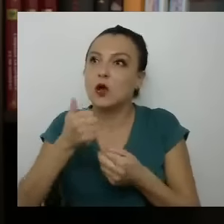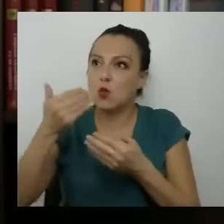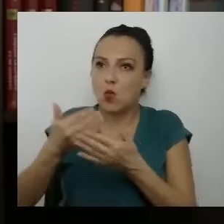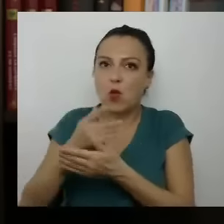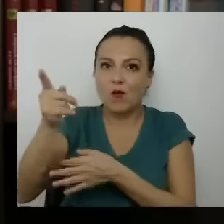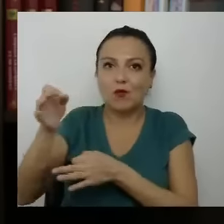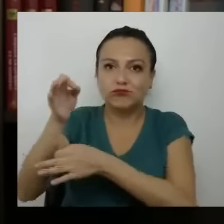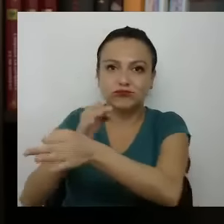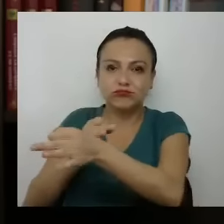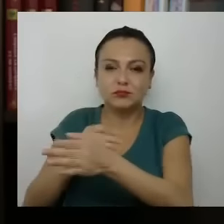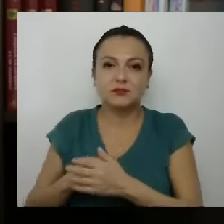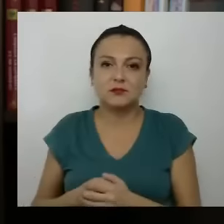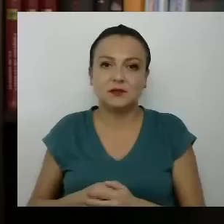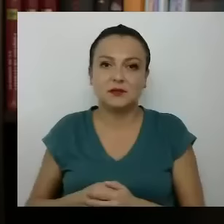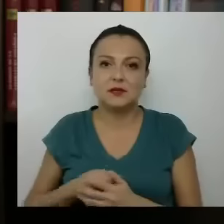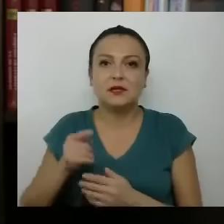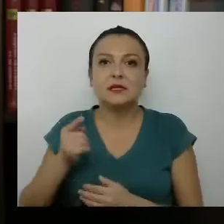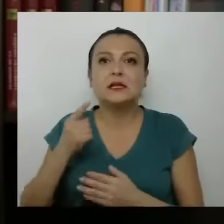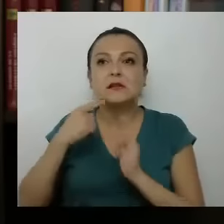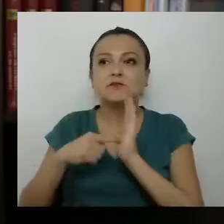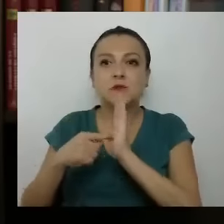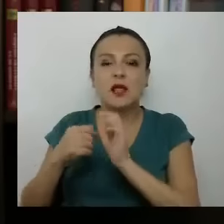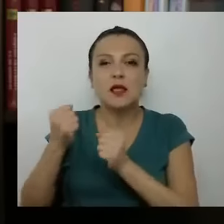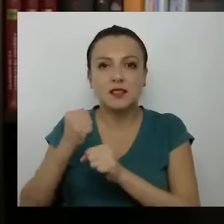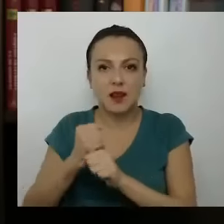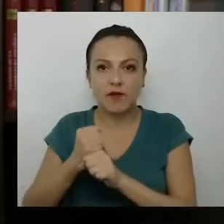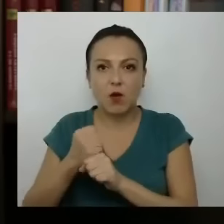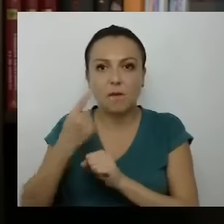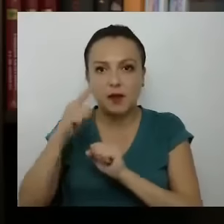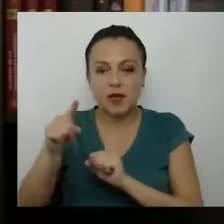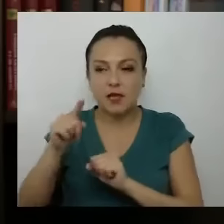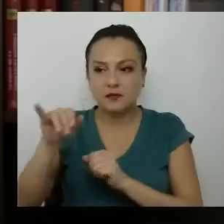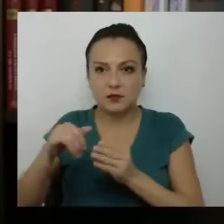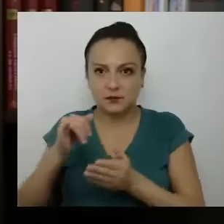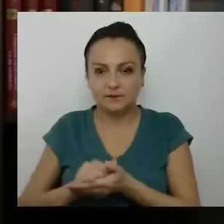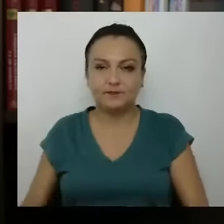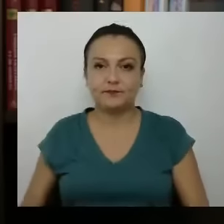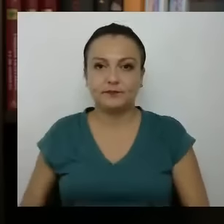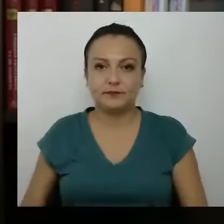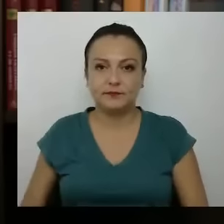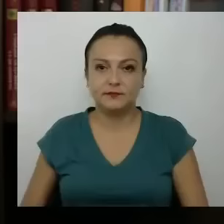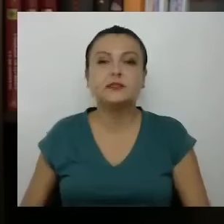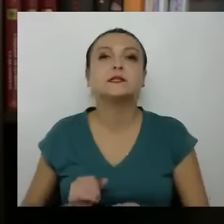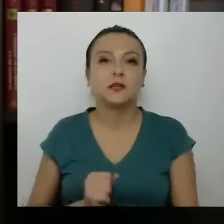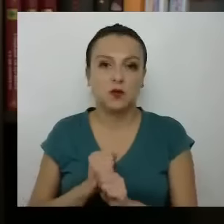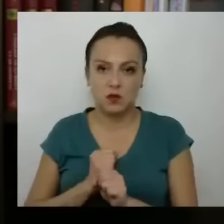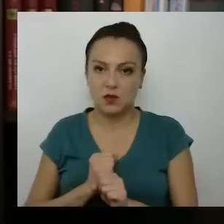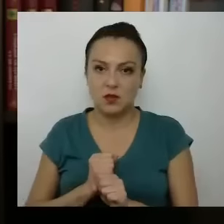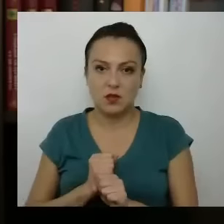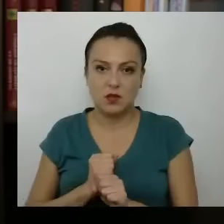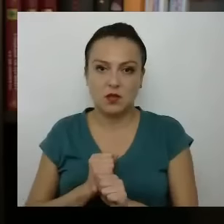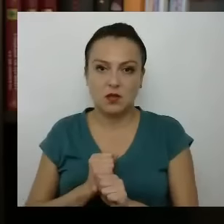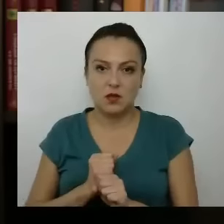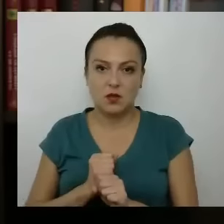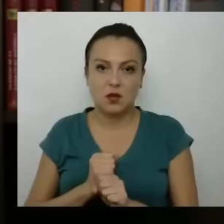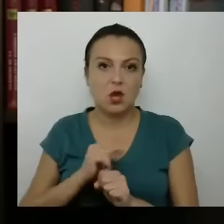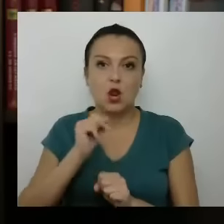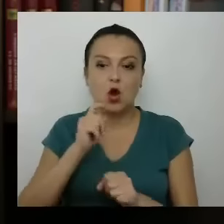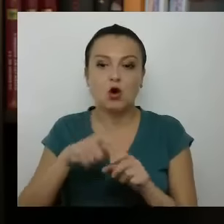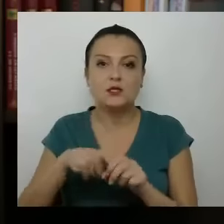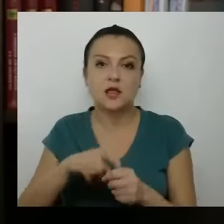defendió además su trabajo al comando del municipio Josefino y aseguró que no saldrá de la política.